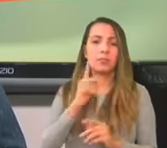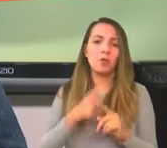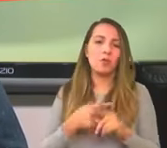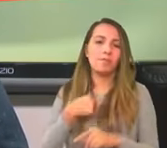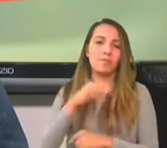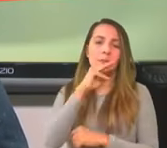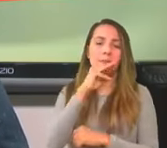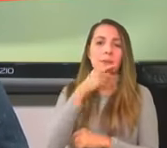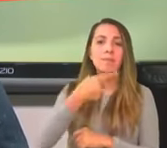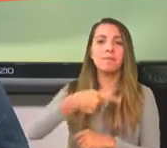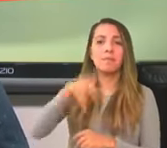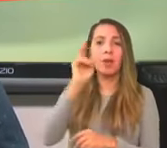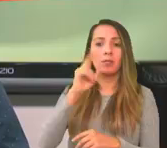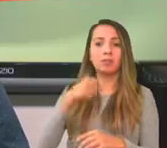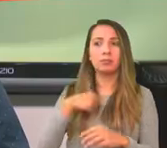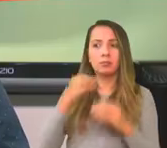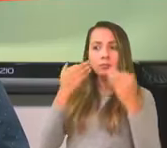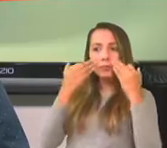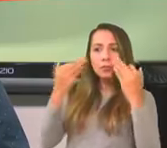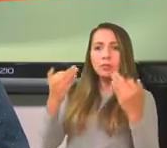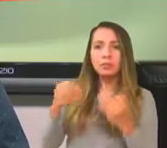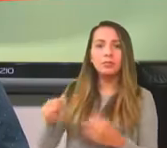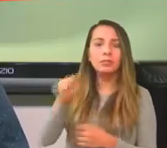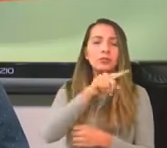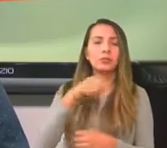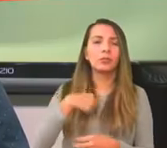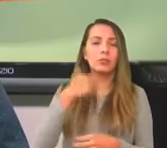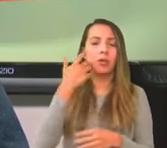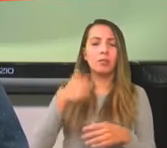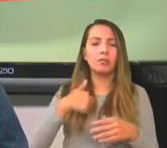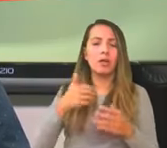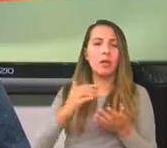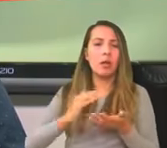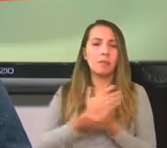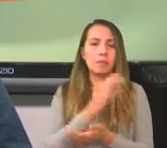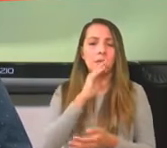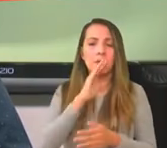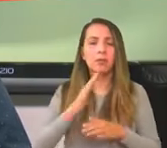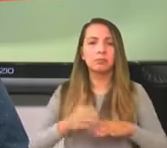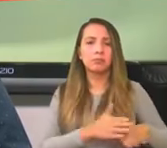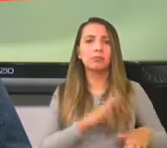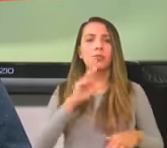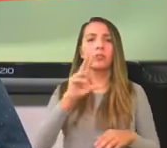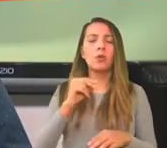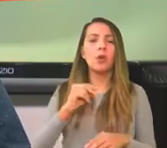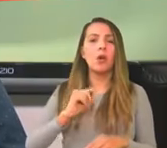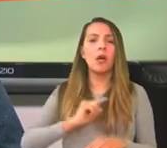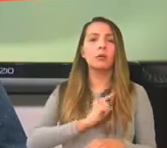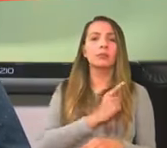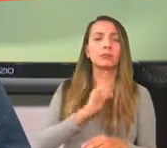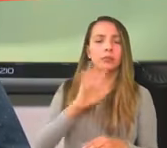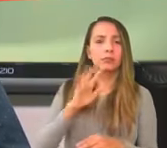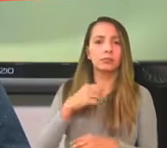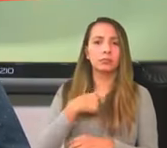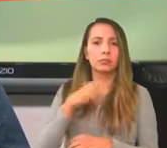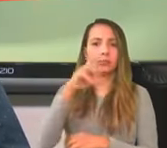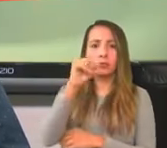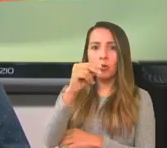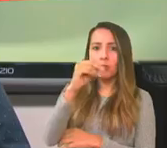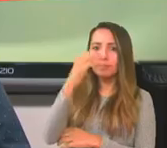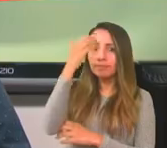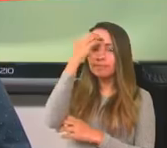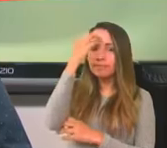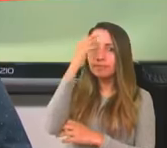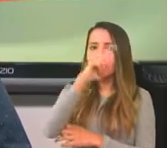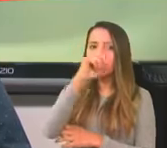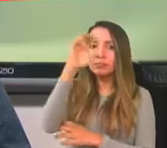que está sucediendo, quiero ser objetiva y no herir susceptibilidades a nadie, porque no conozco